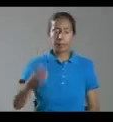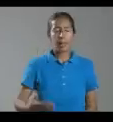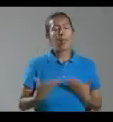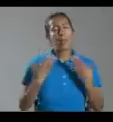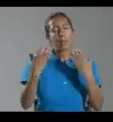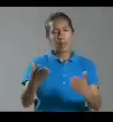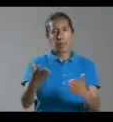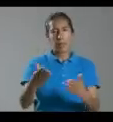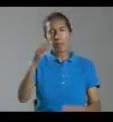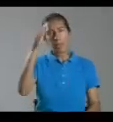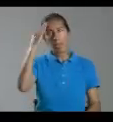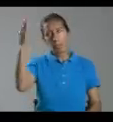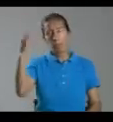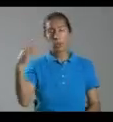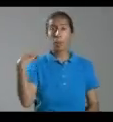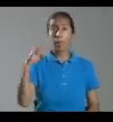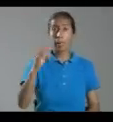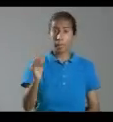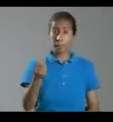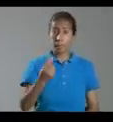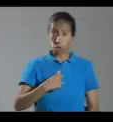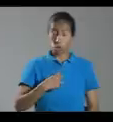para que yo viva.